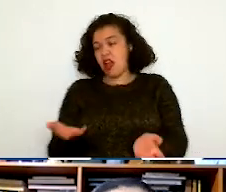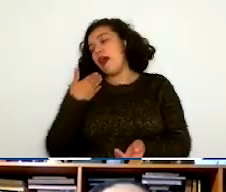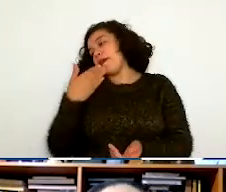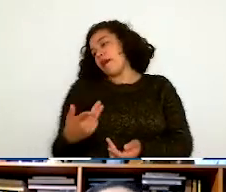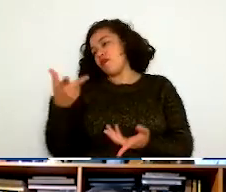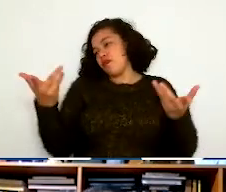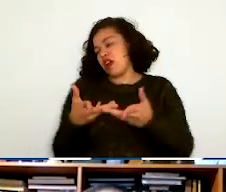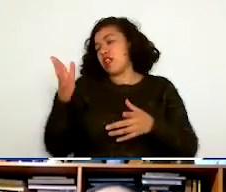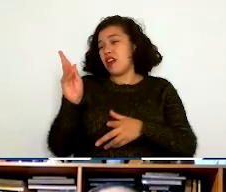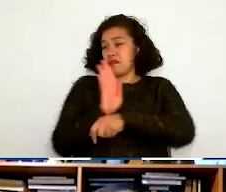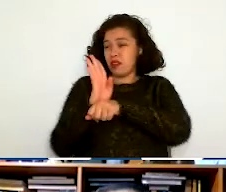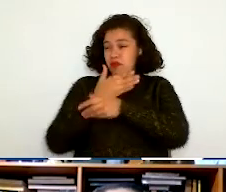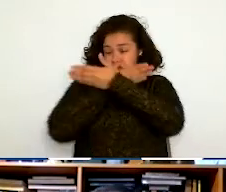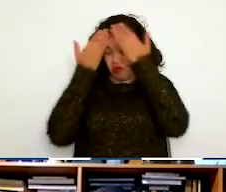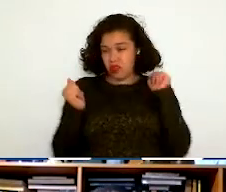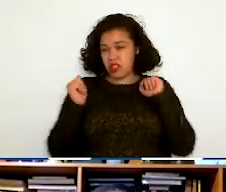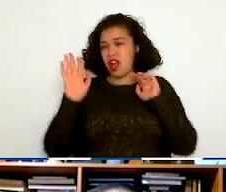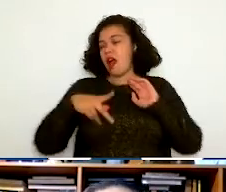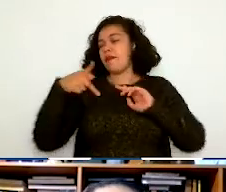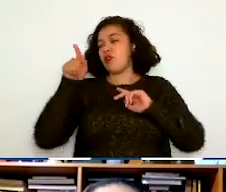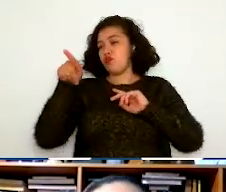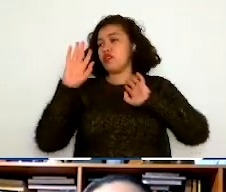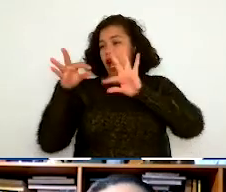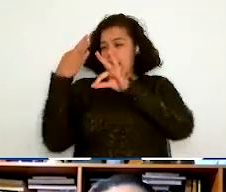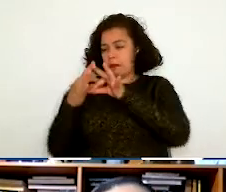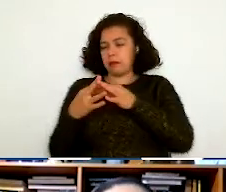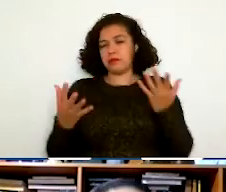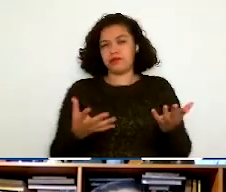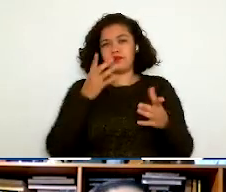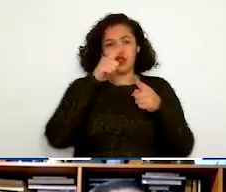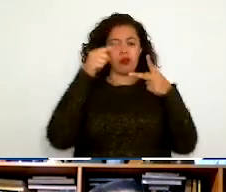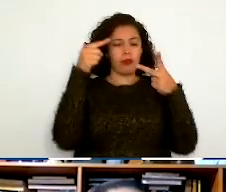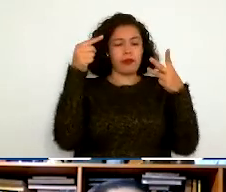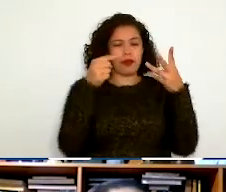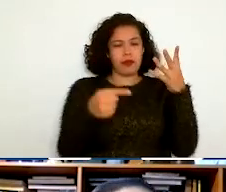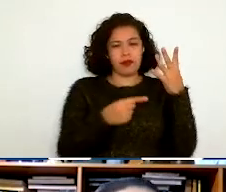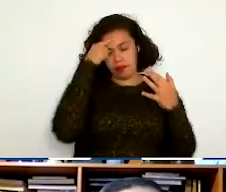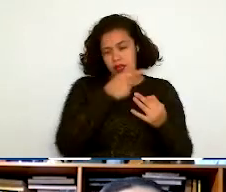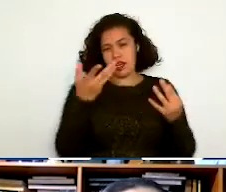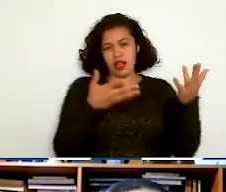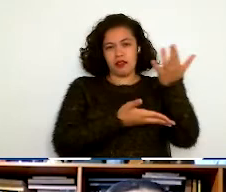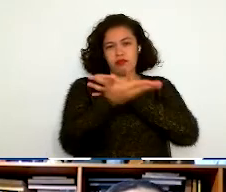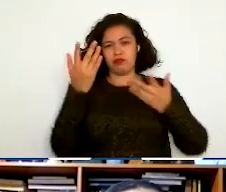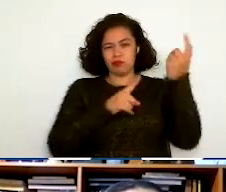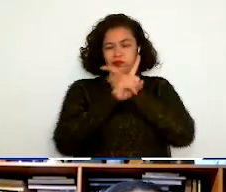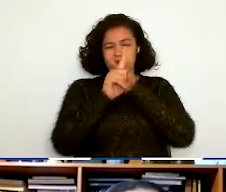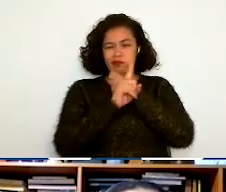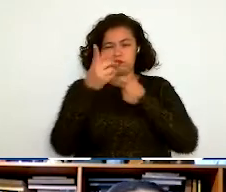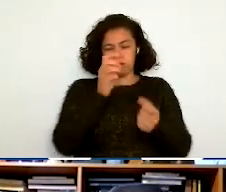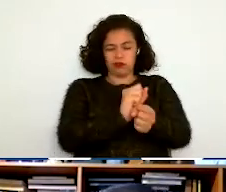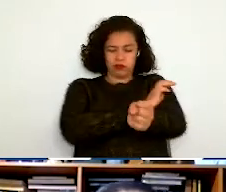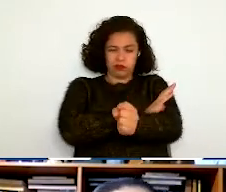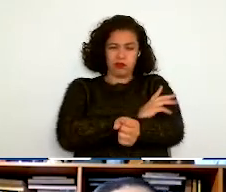¿no? Entonces, no, o sea, todos estos elementos van influyendo para que se generen también estas afectaciones